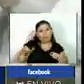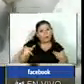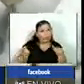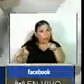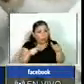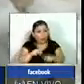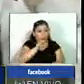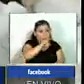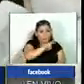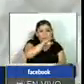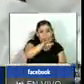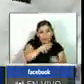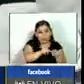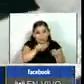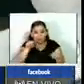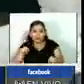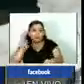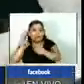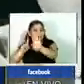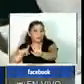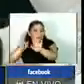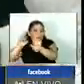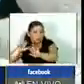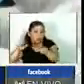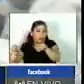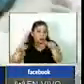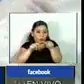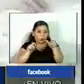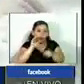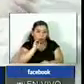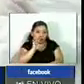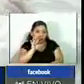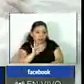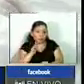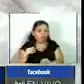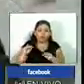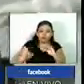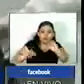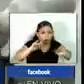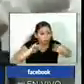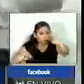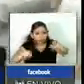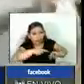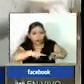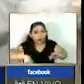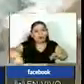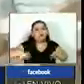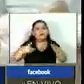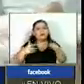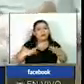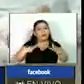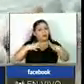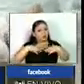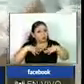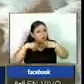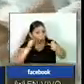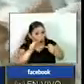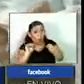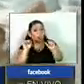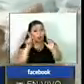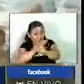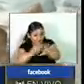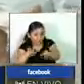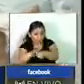entre los 25 a los 68 años. Las autoridades hicieron un llamado a la población que se ha recuperado del coronavirus para